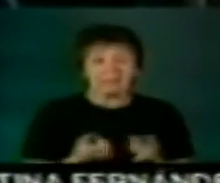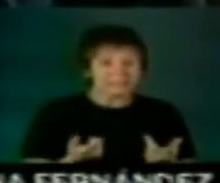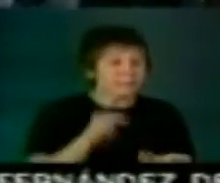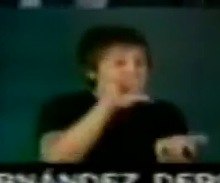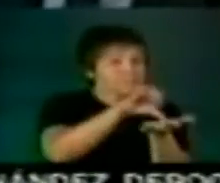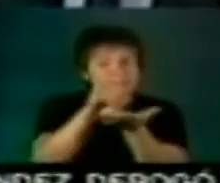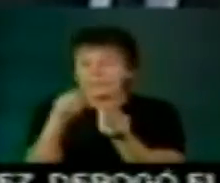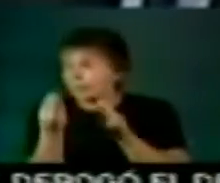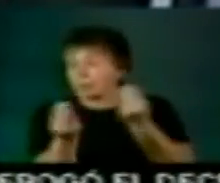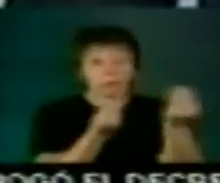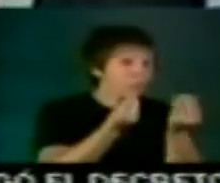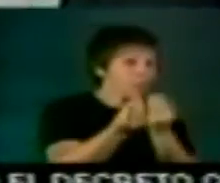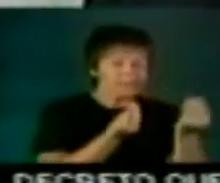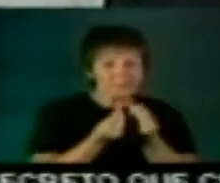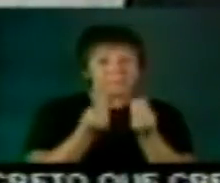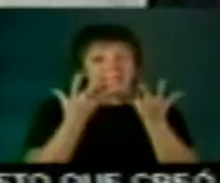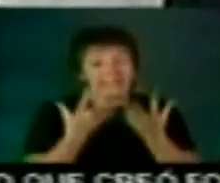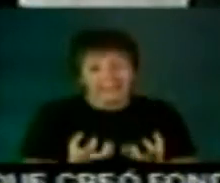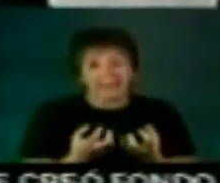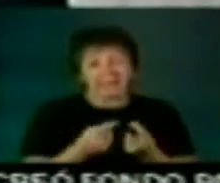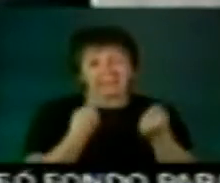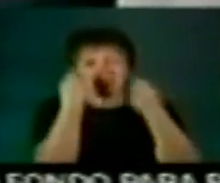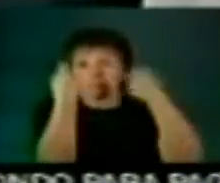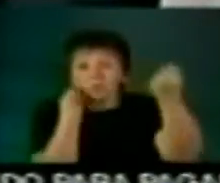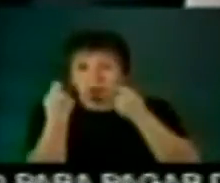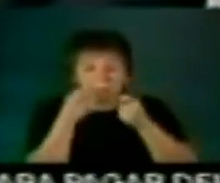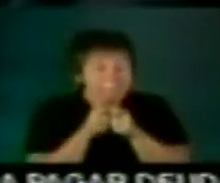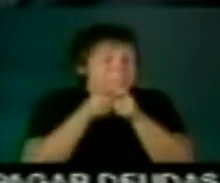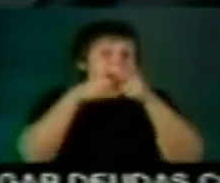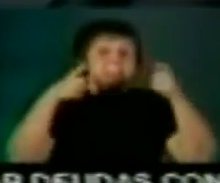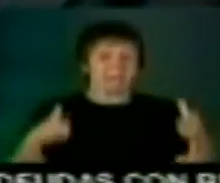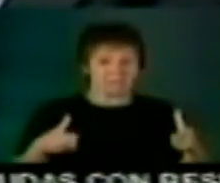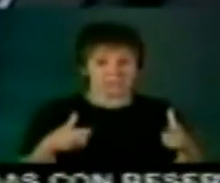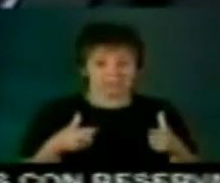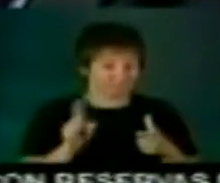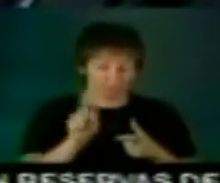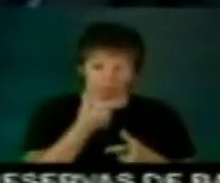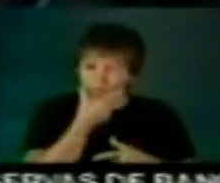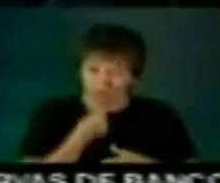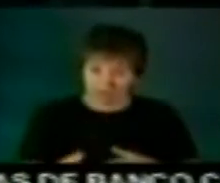venimos intentando construir mercados más grandes, pero ¿cómo nos cuesta?